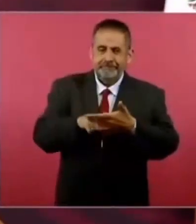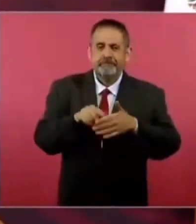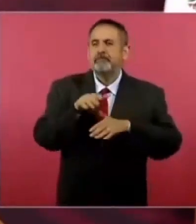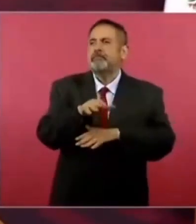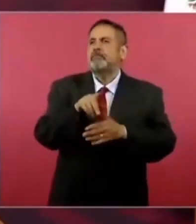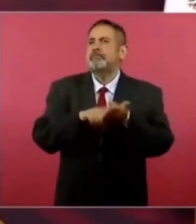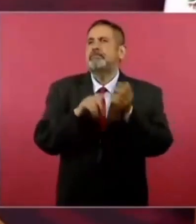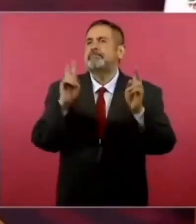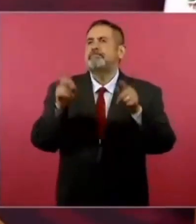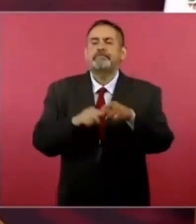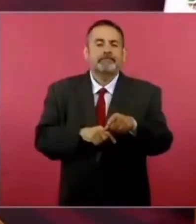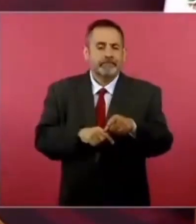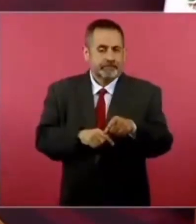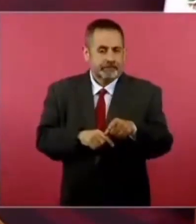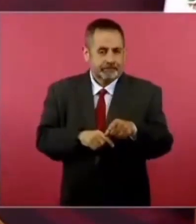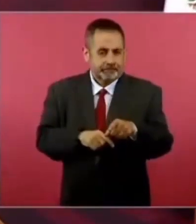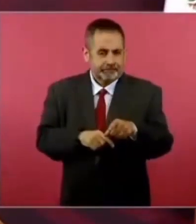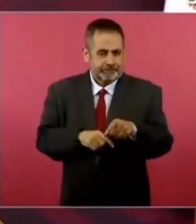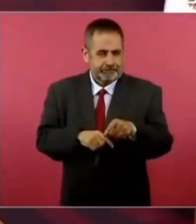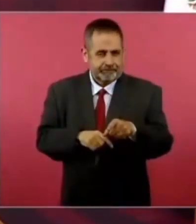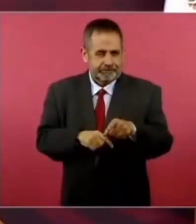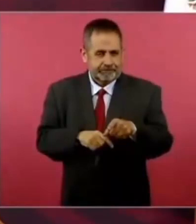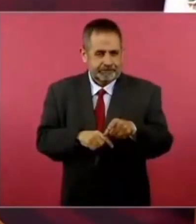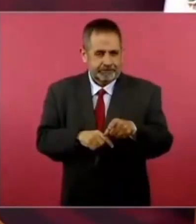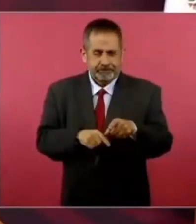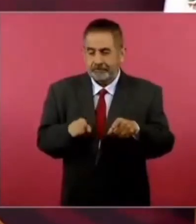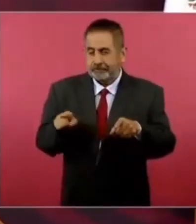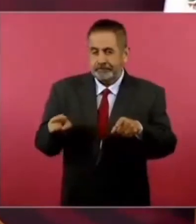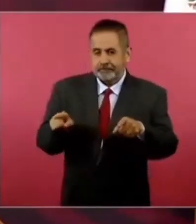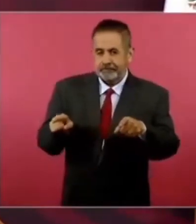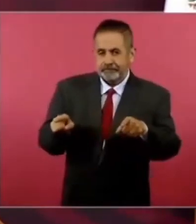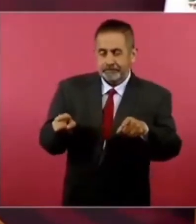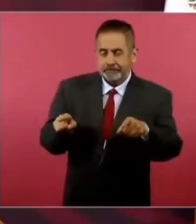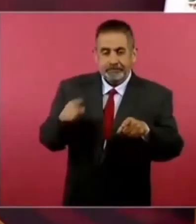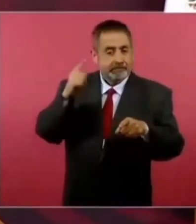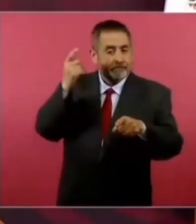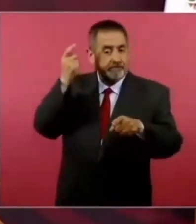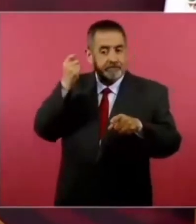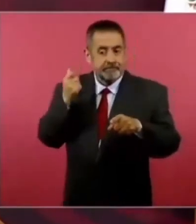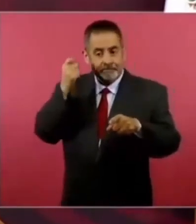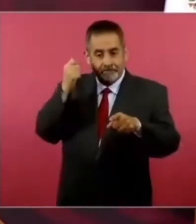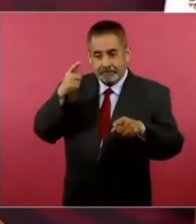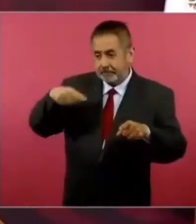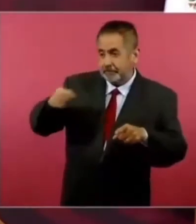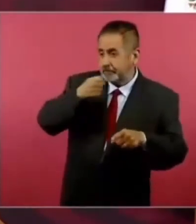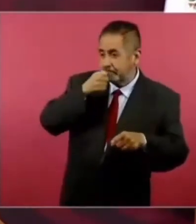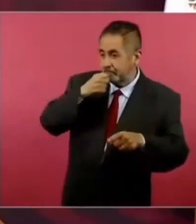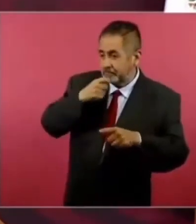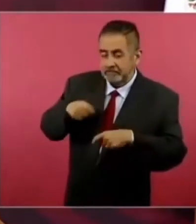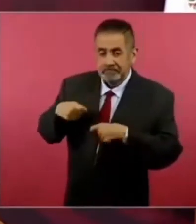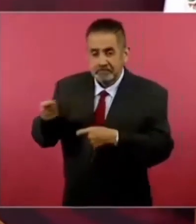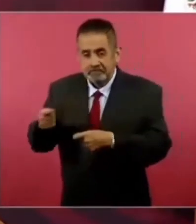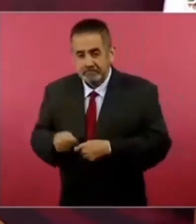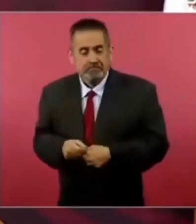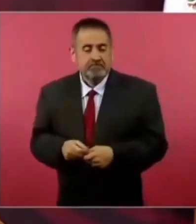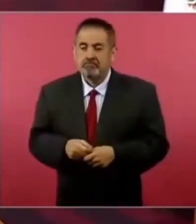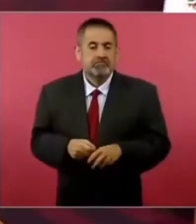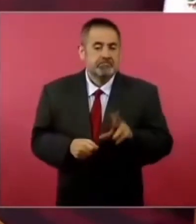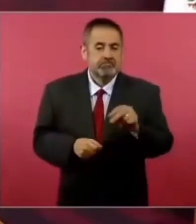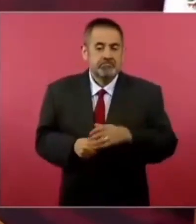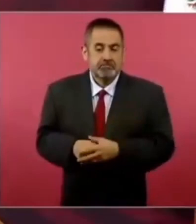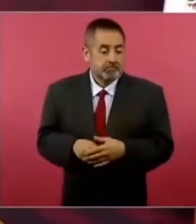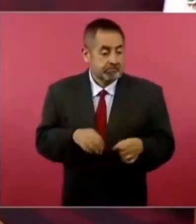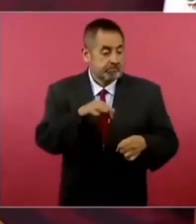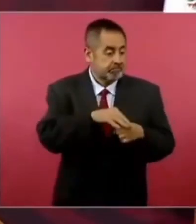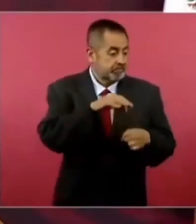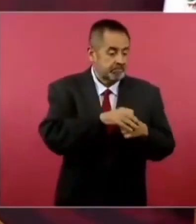de que se elevara a rango supremo lo de la pensión para los adultos mayores? Pues los del PAN